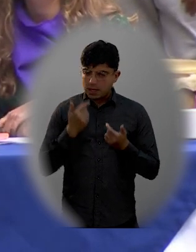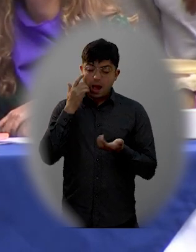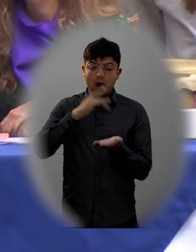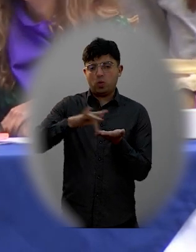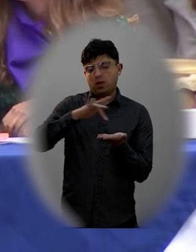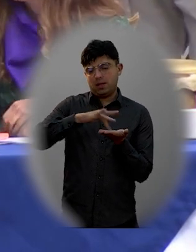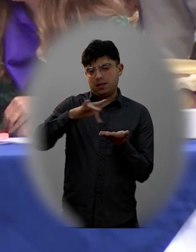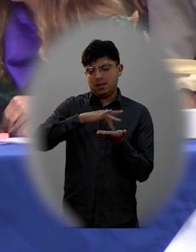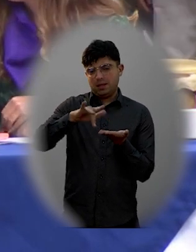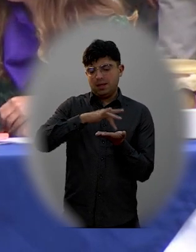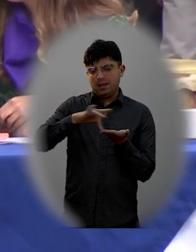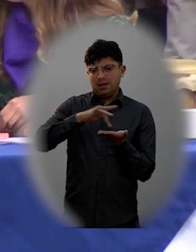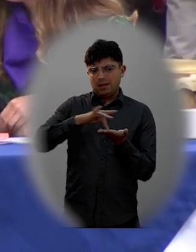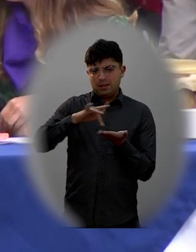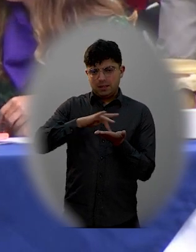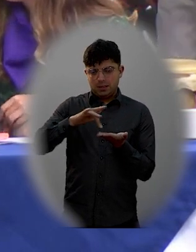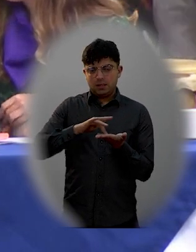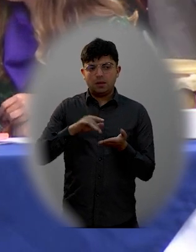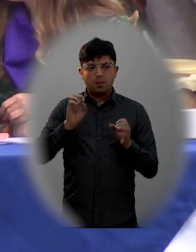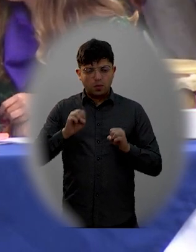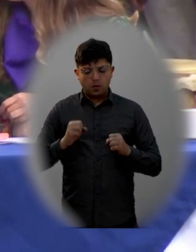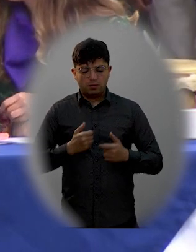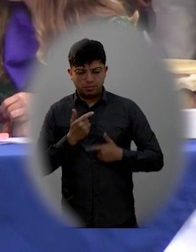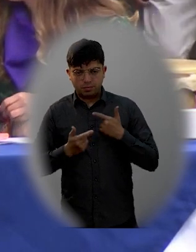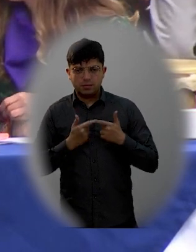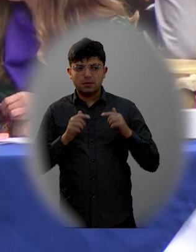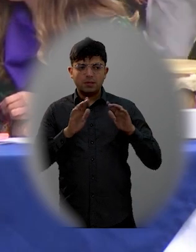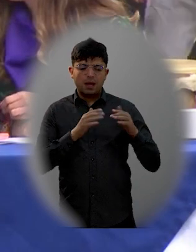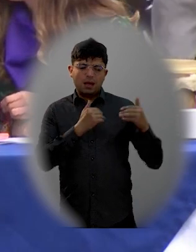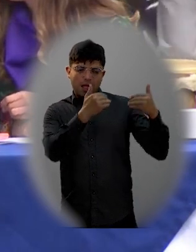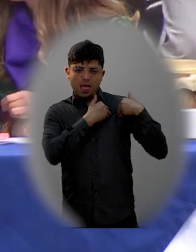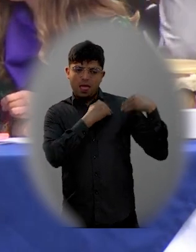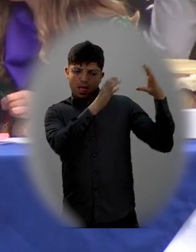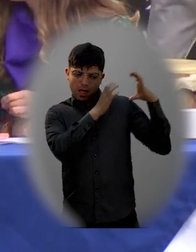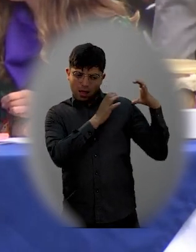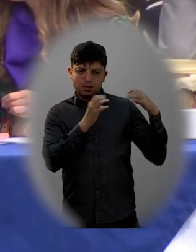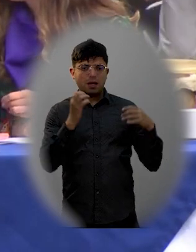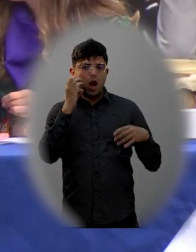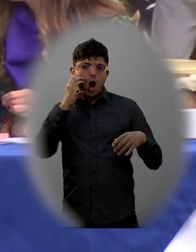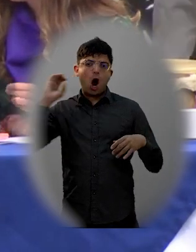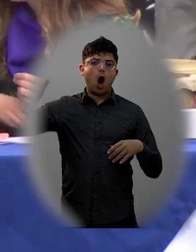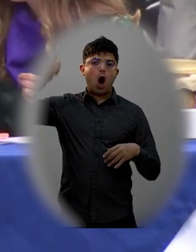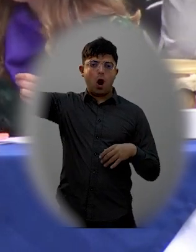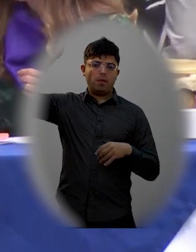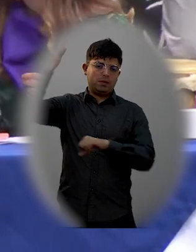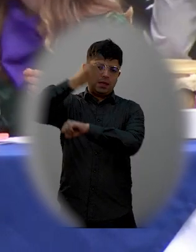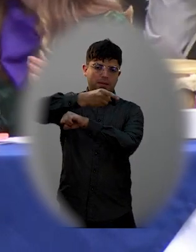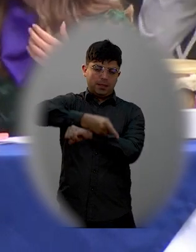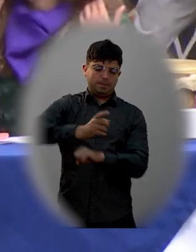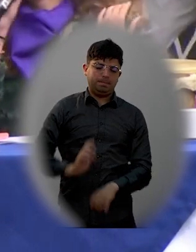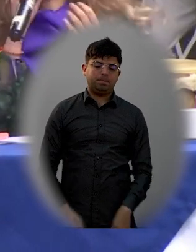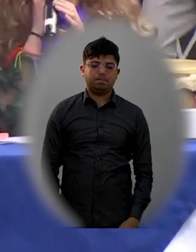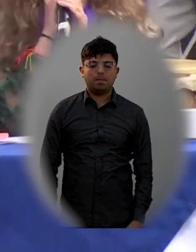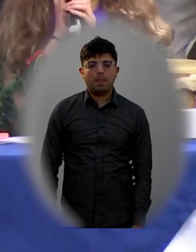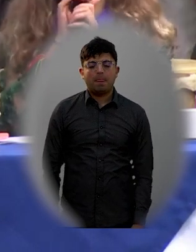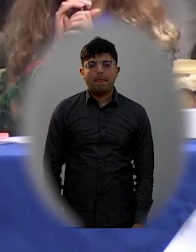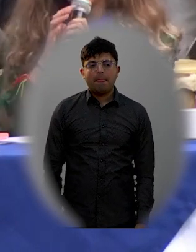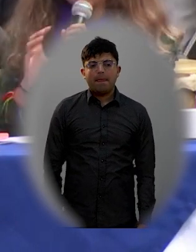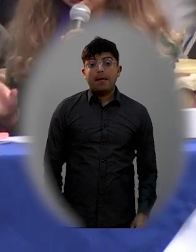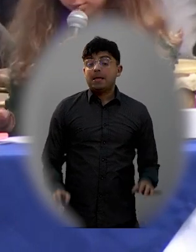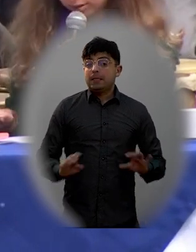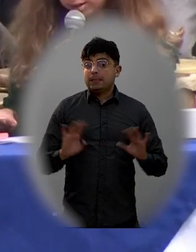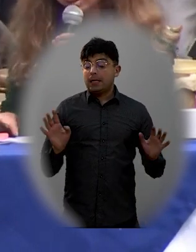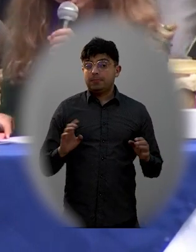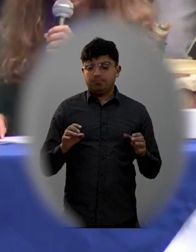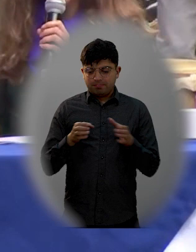emergencia, de poder sobrellevar pues estas cargas patriarcales. Sí. Bueno, por otro lado,